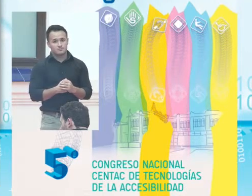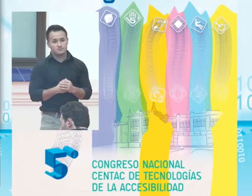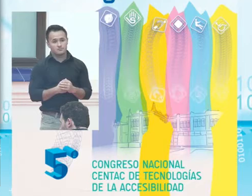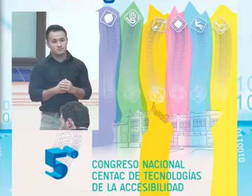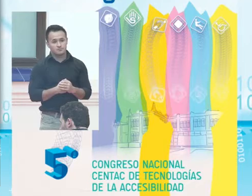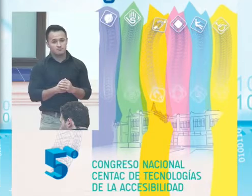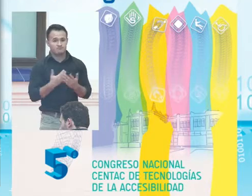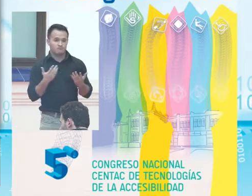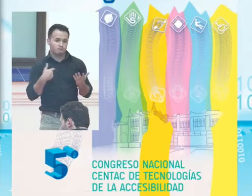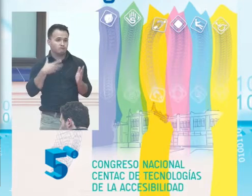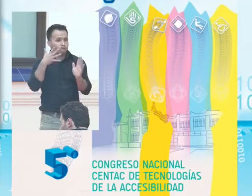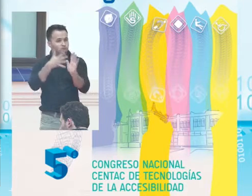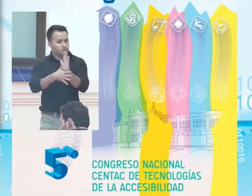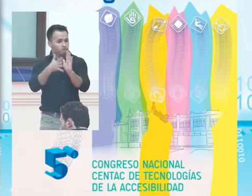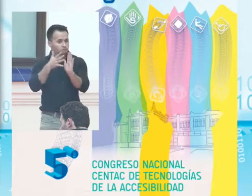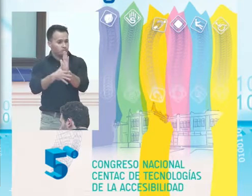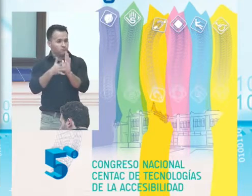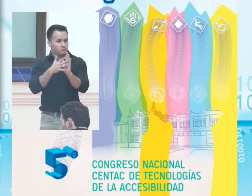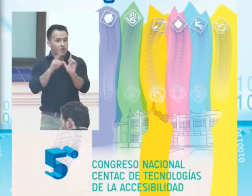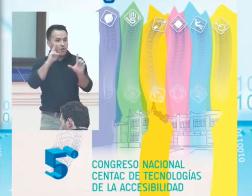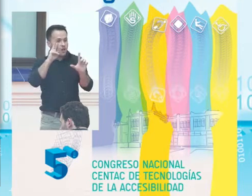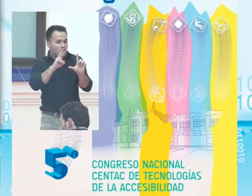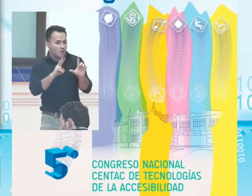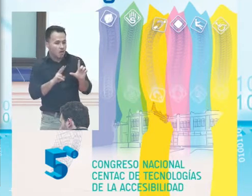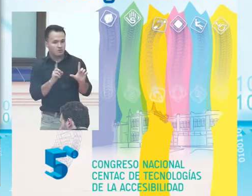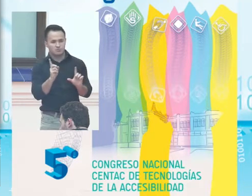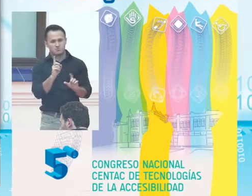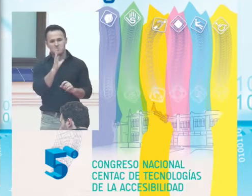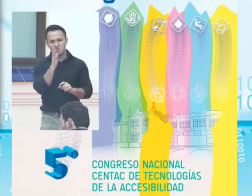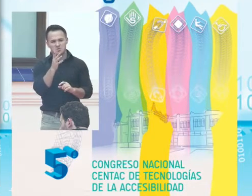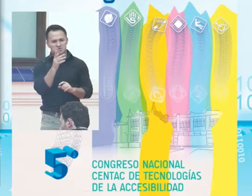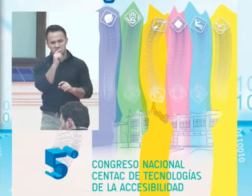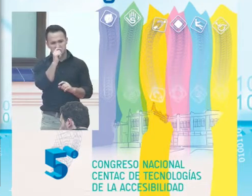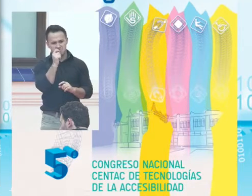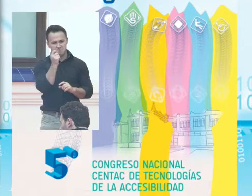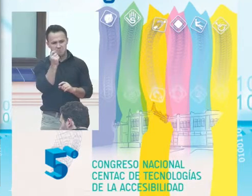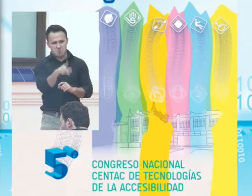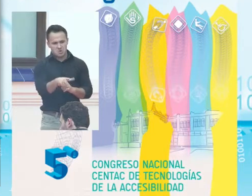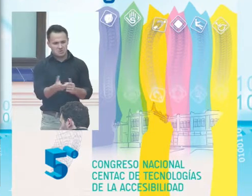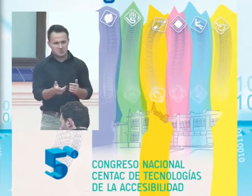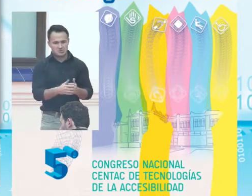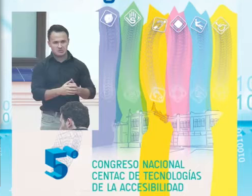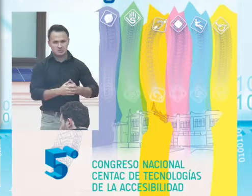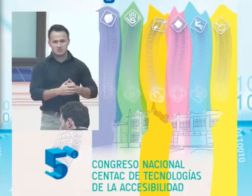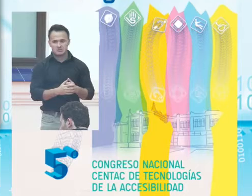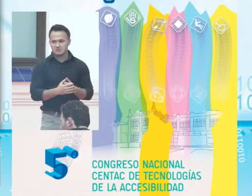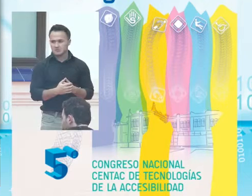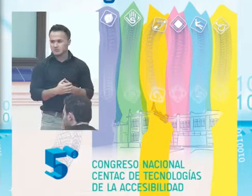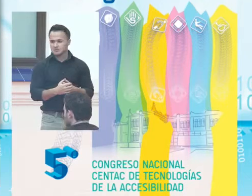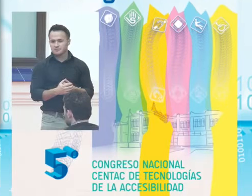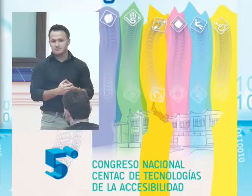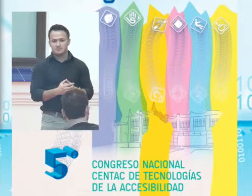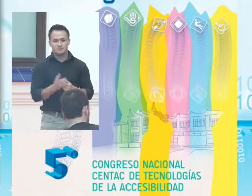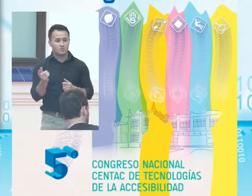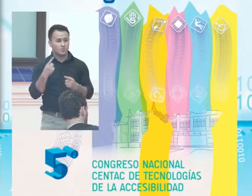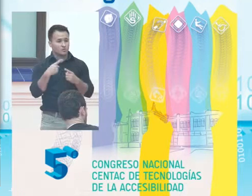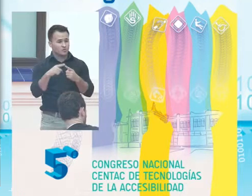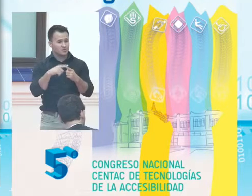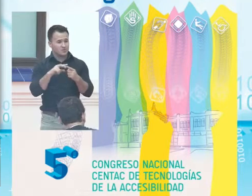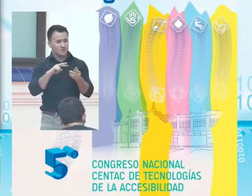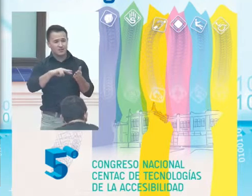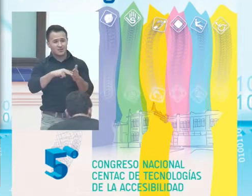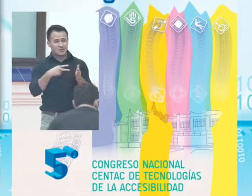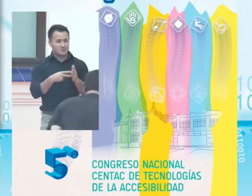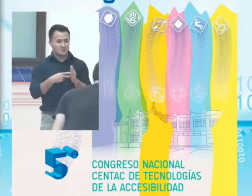una descripción. No voy a leer porque no importa el contenido, pero esta es una cosa